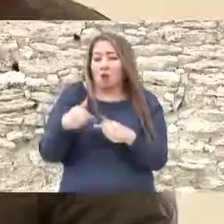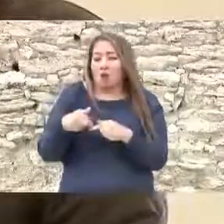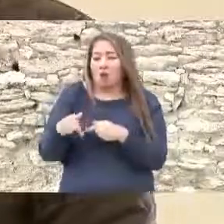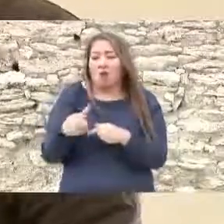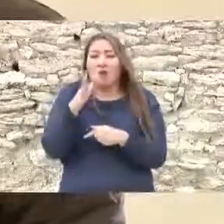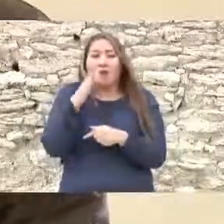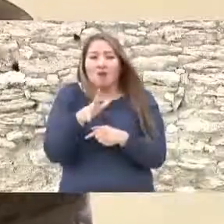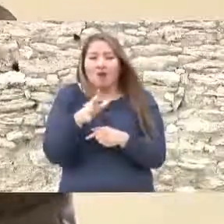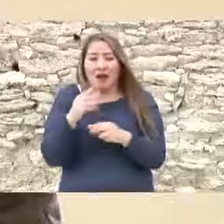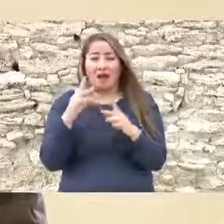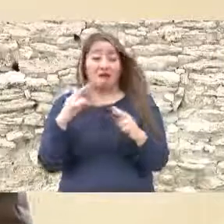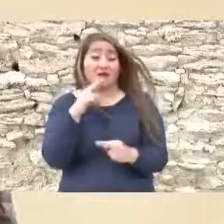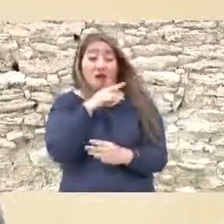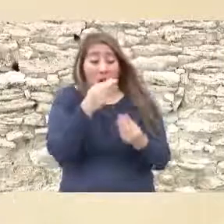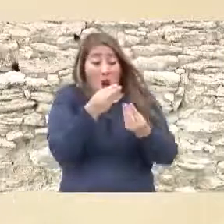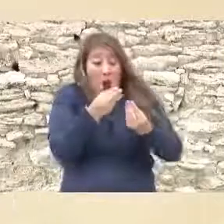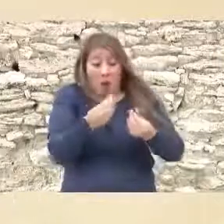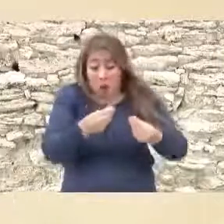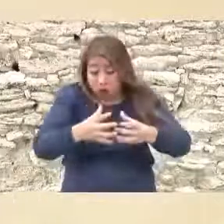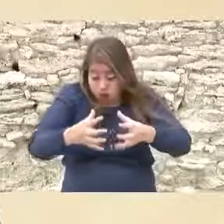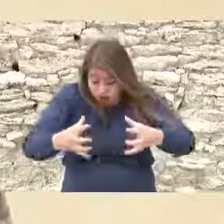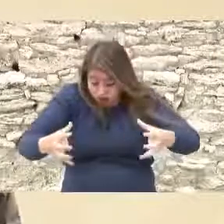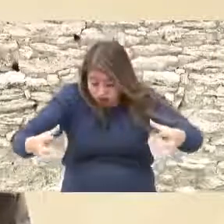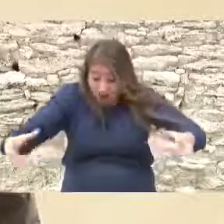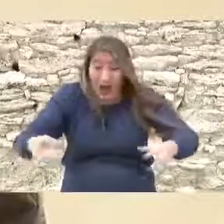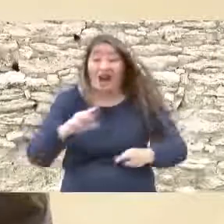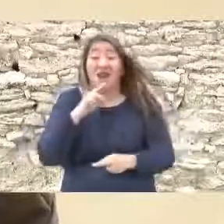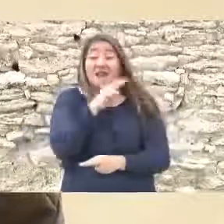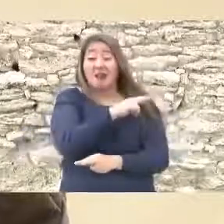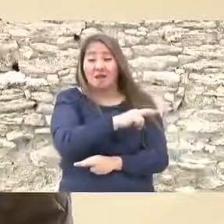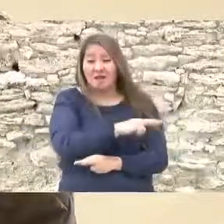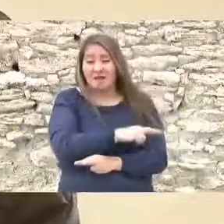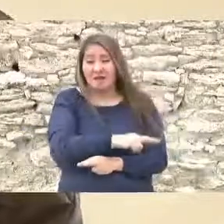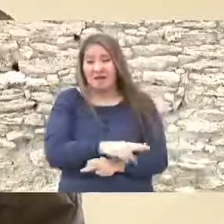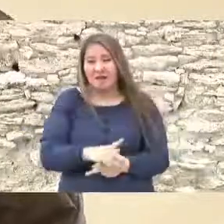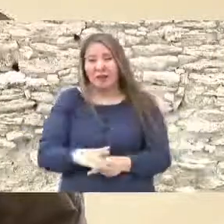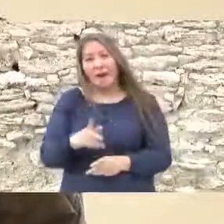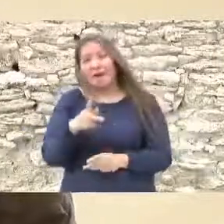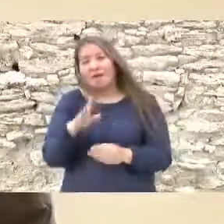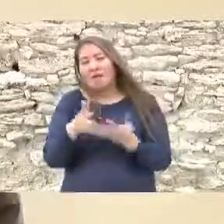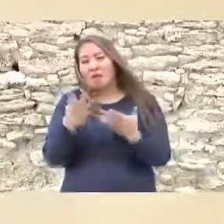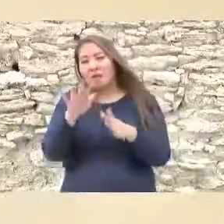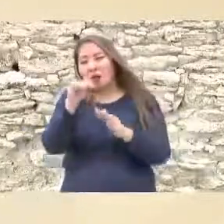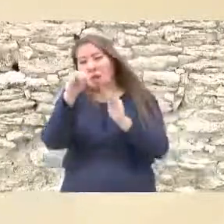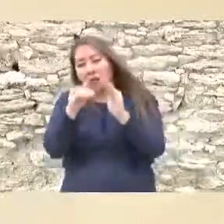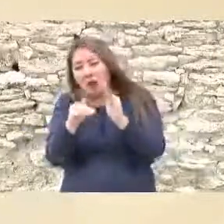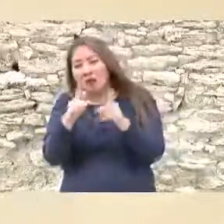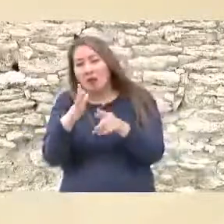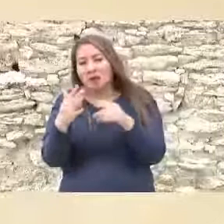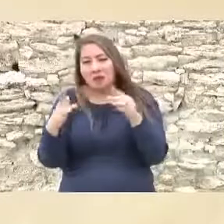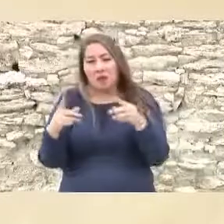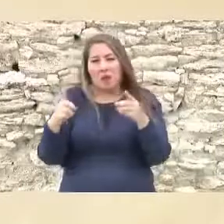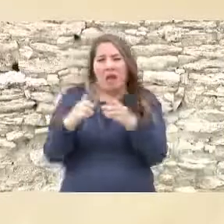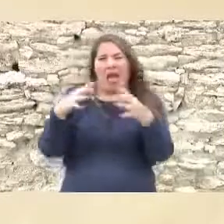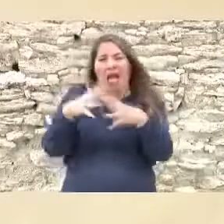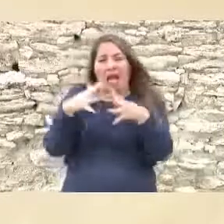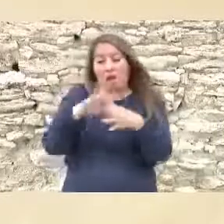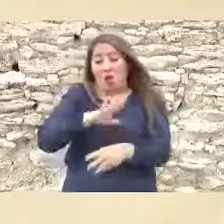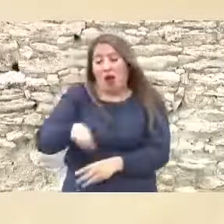y no causó daños y tuvo mucha eficacia porque